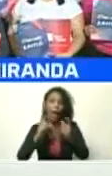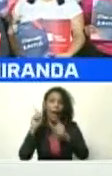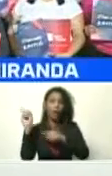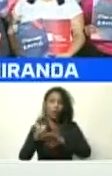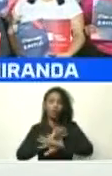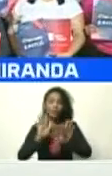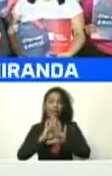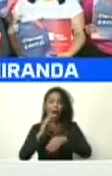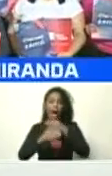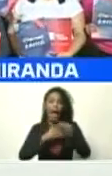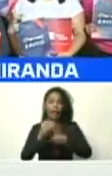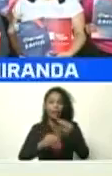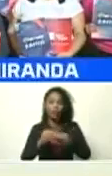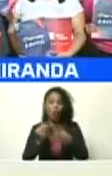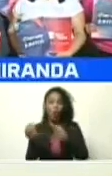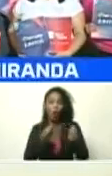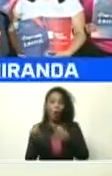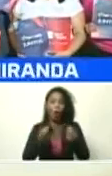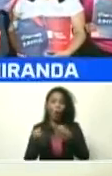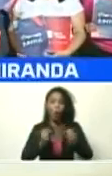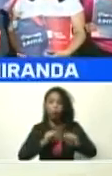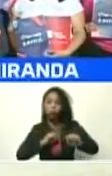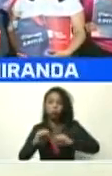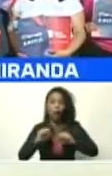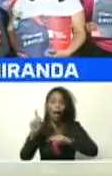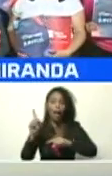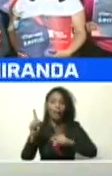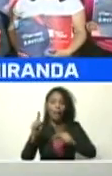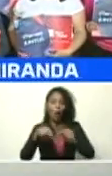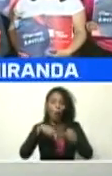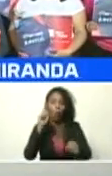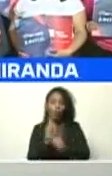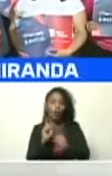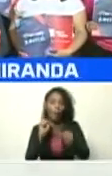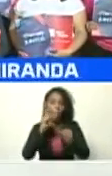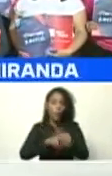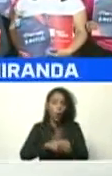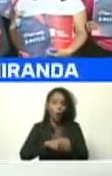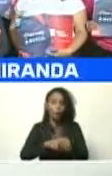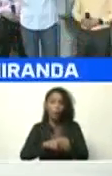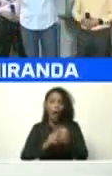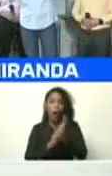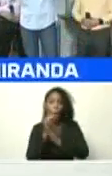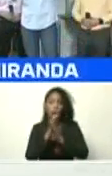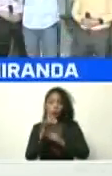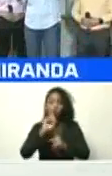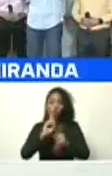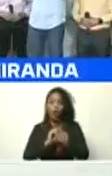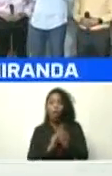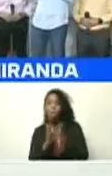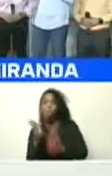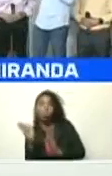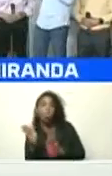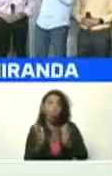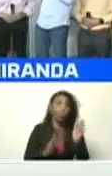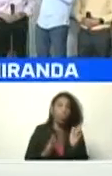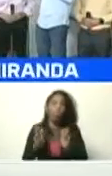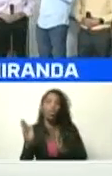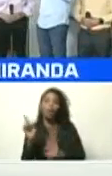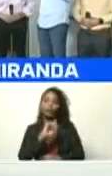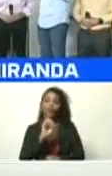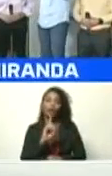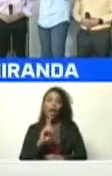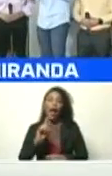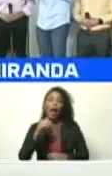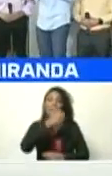ya hecho parte de sus trámites. Mientras hacemos esa planilla única para que los emprendedores no tengan que estar saltando de un lado al otro, lo que hemos hecho en